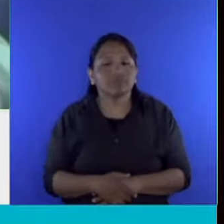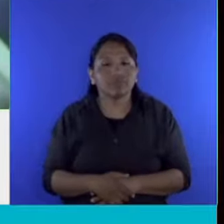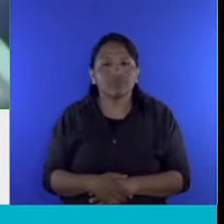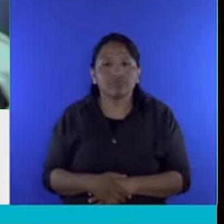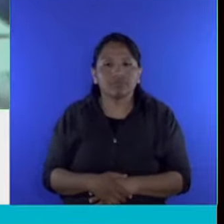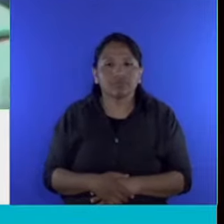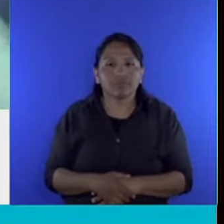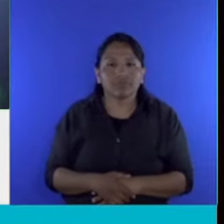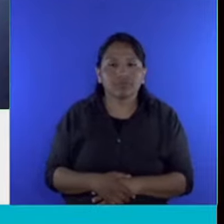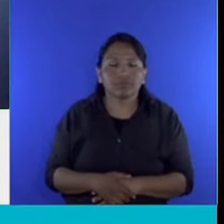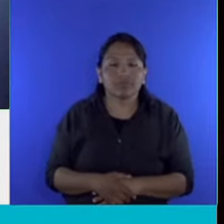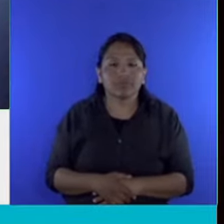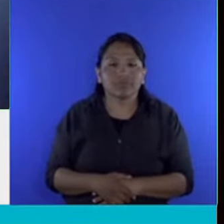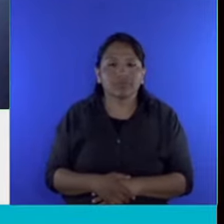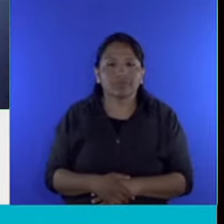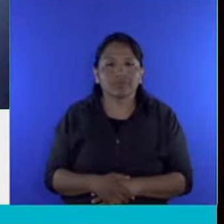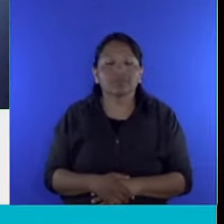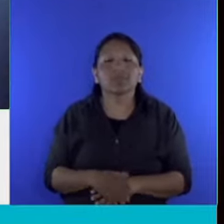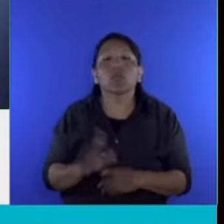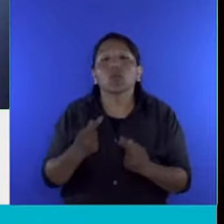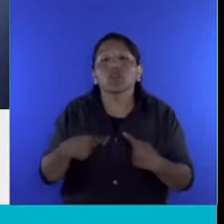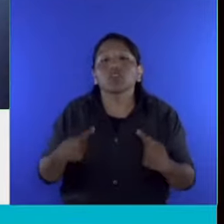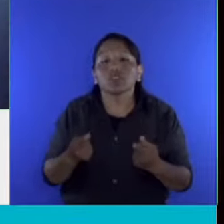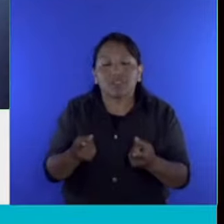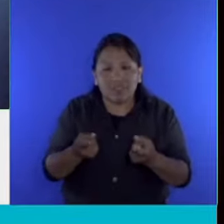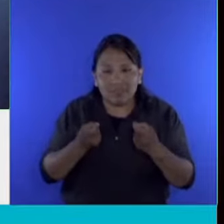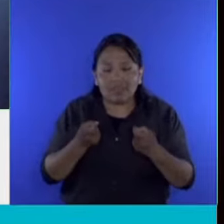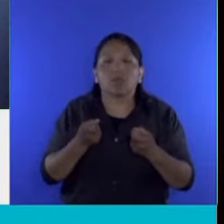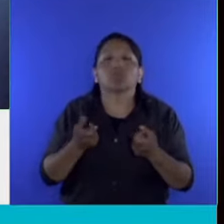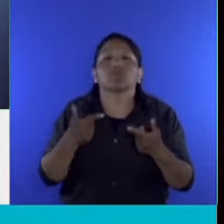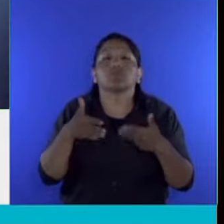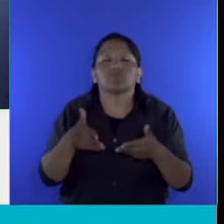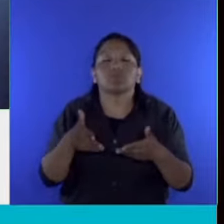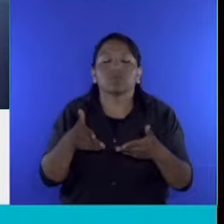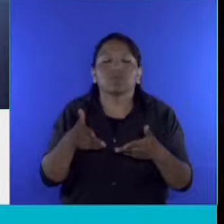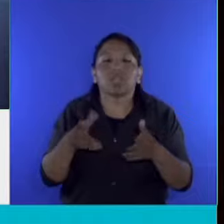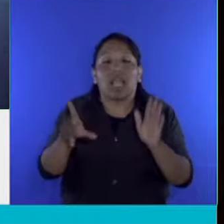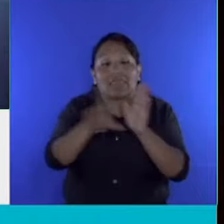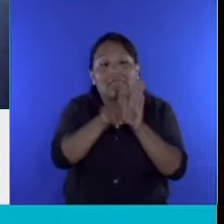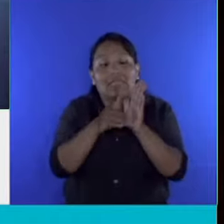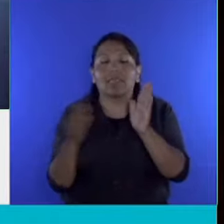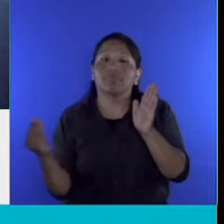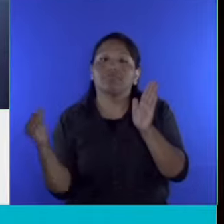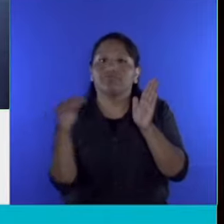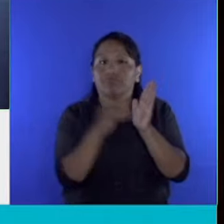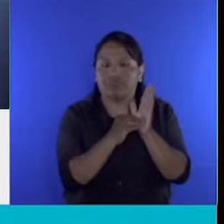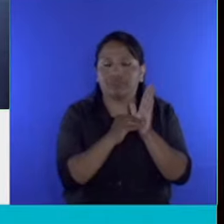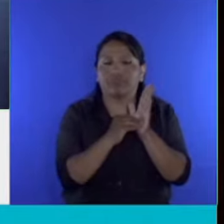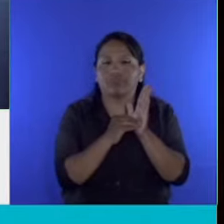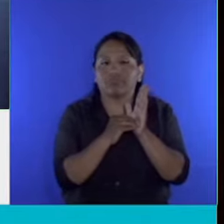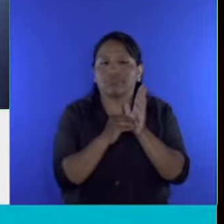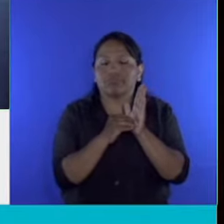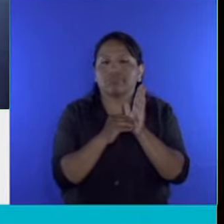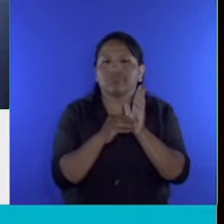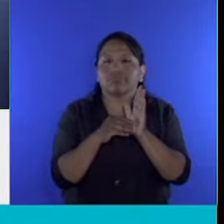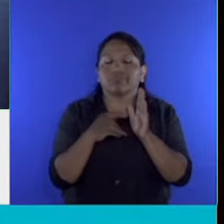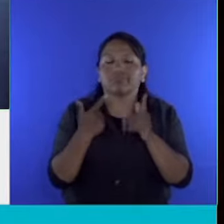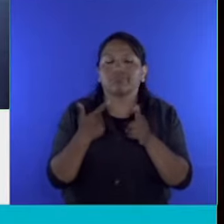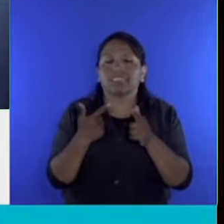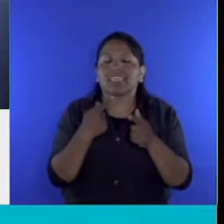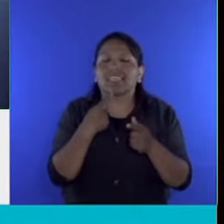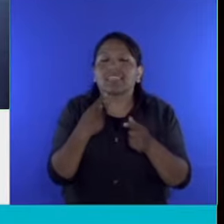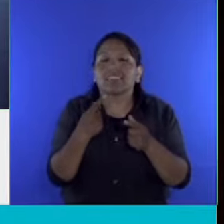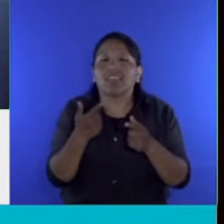audiovisuales con lo cual necesitábamos incorporar a esta ley que tenía exclusivamente un esquema de fomento a nivel